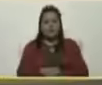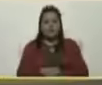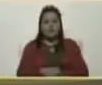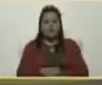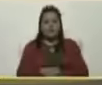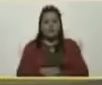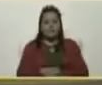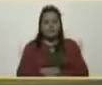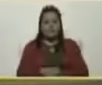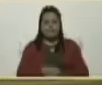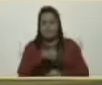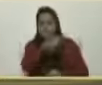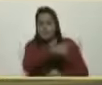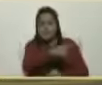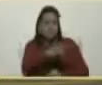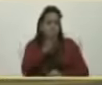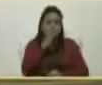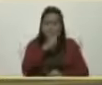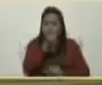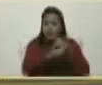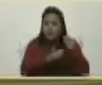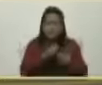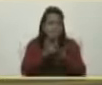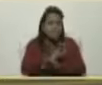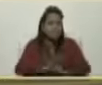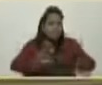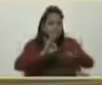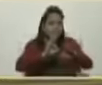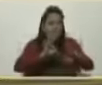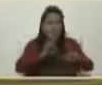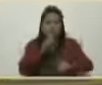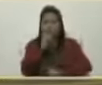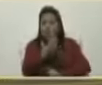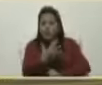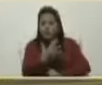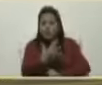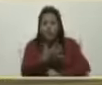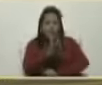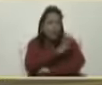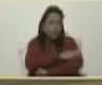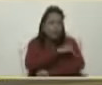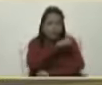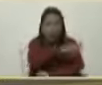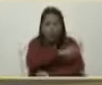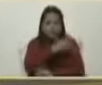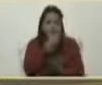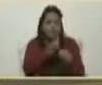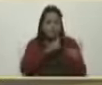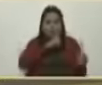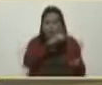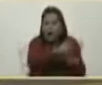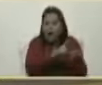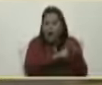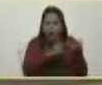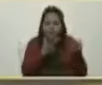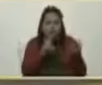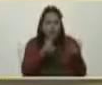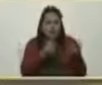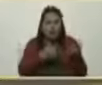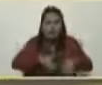lo que se tiene ahí no es nada bueno. No es nada bueno, mucha maldad, mucho odio, presidente. Y bueno,